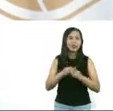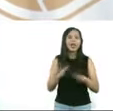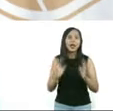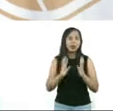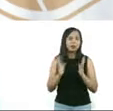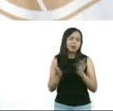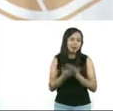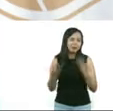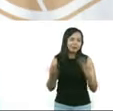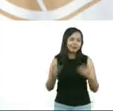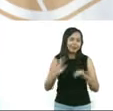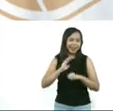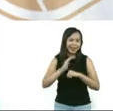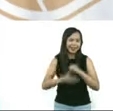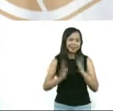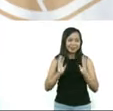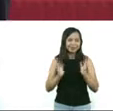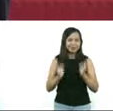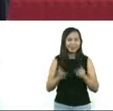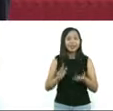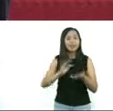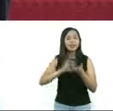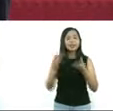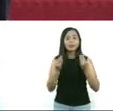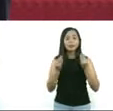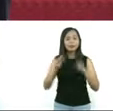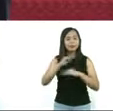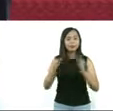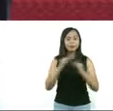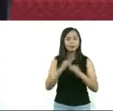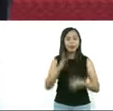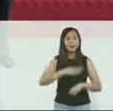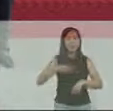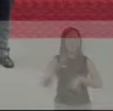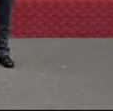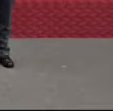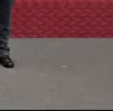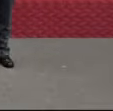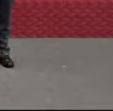sí creo que ya. Muchas gracias a todos. Gracias. Buen día.